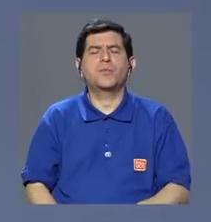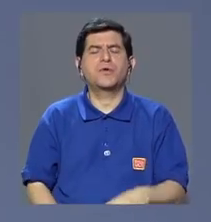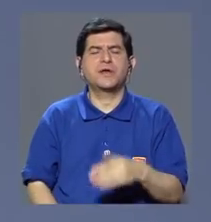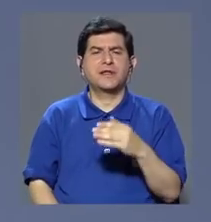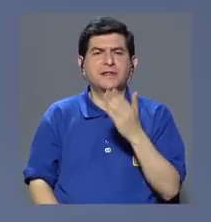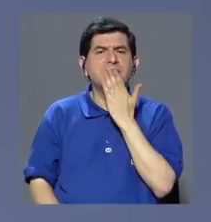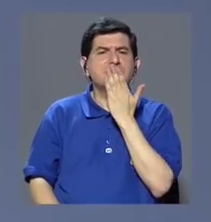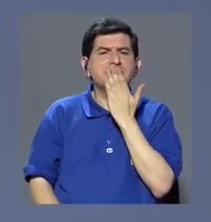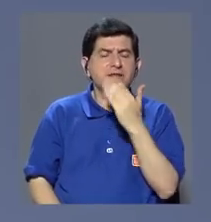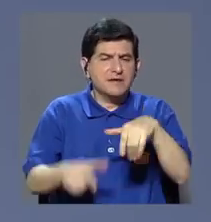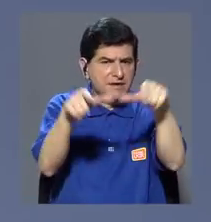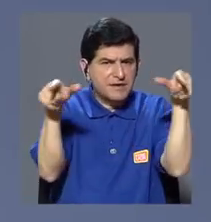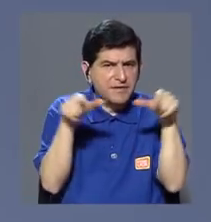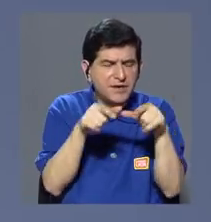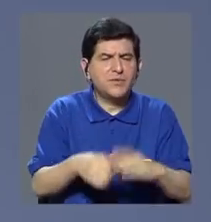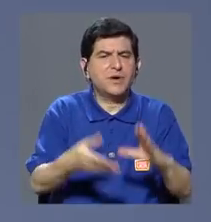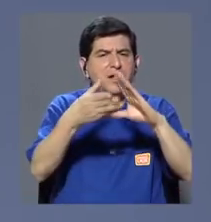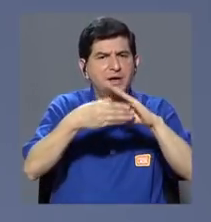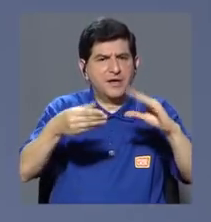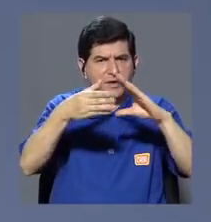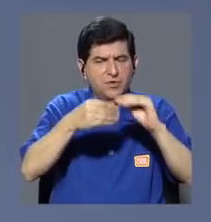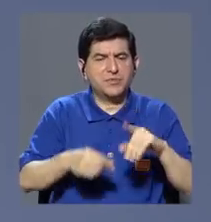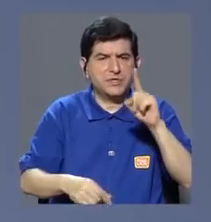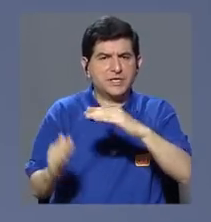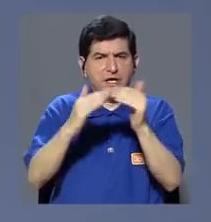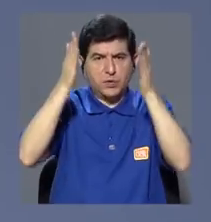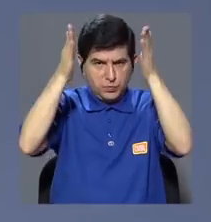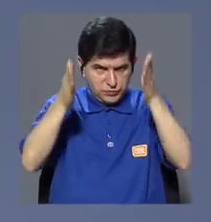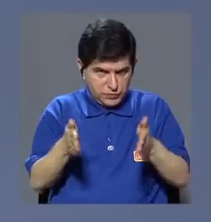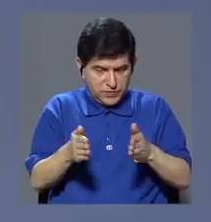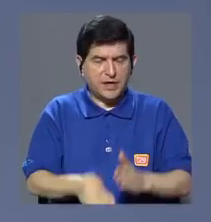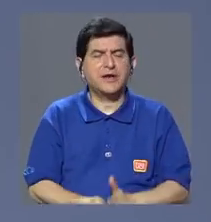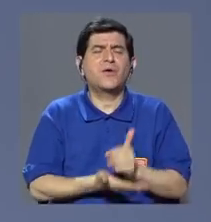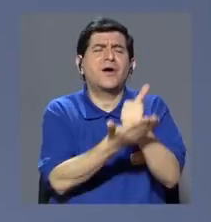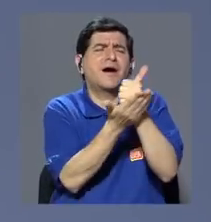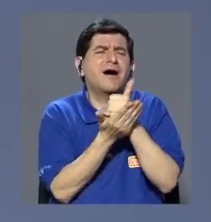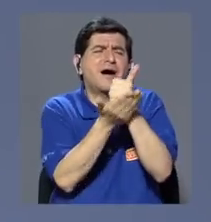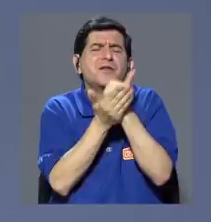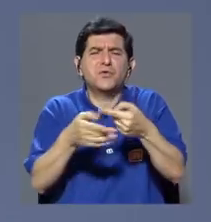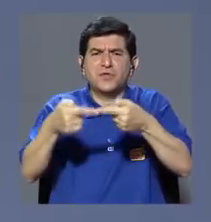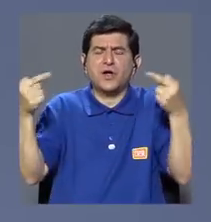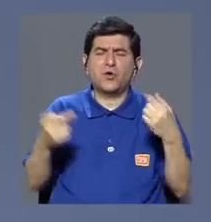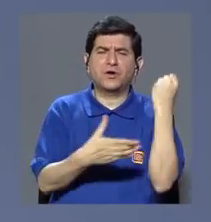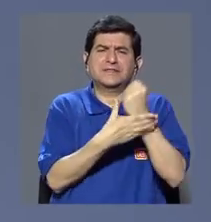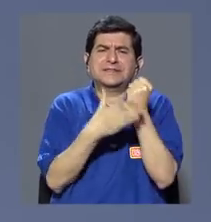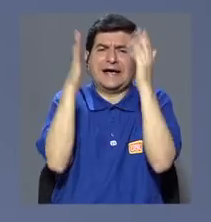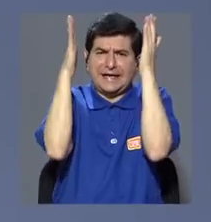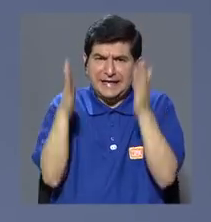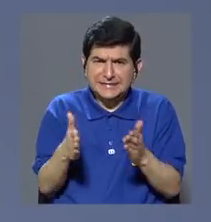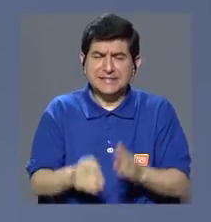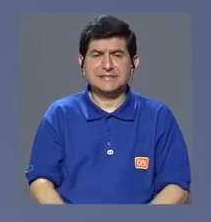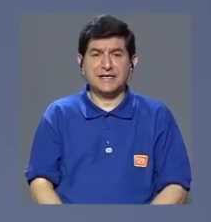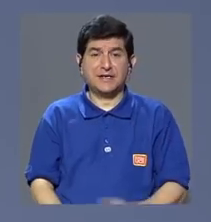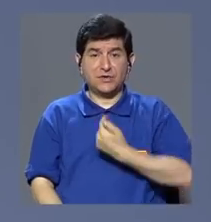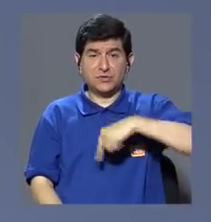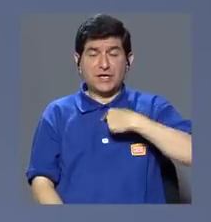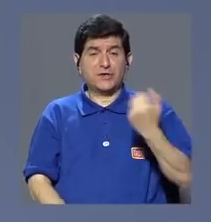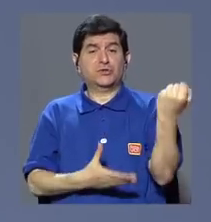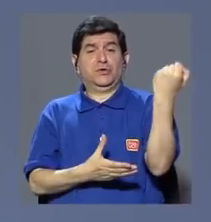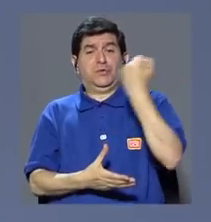allá comentaba un ciudadano ayúdenos contra estos dos vecinos que nos están matando